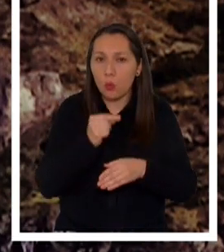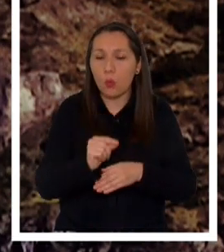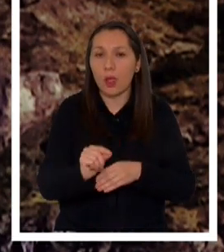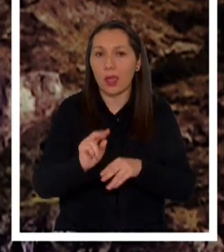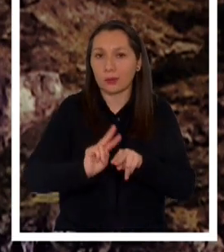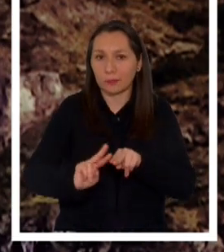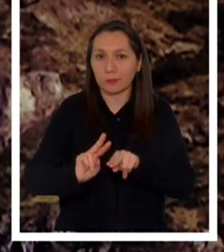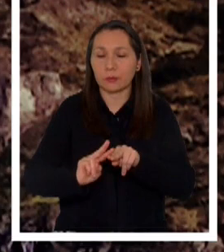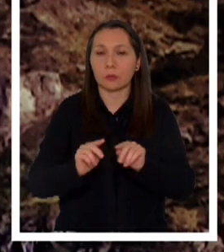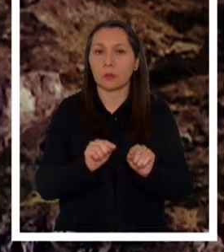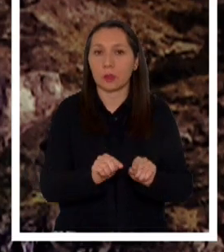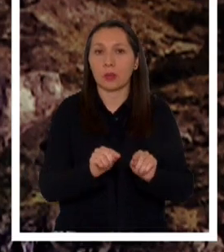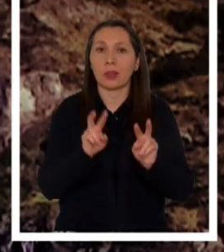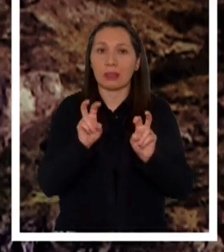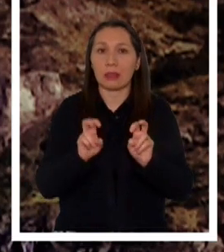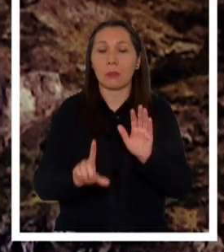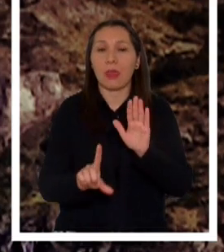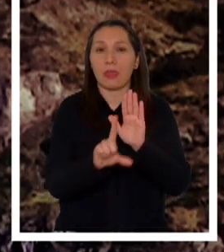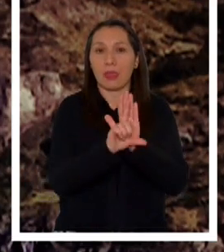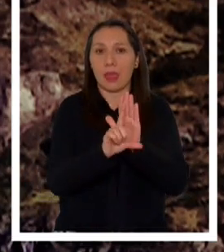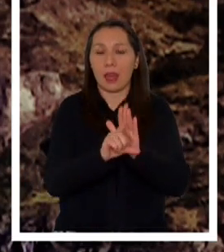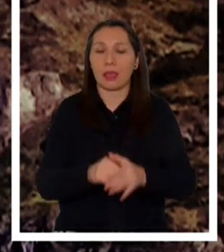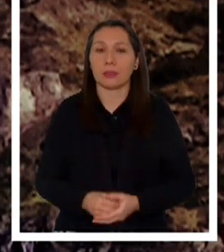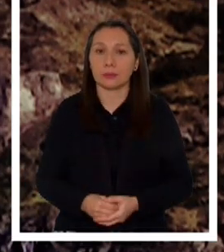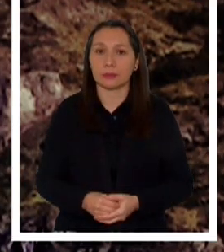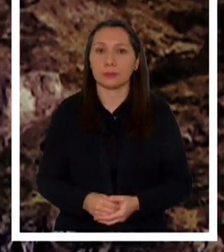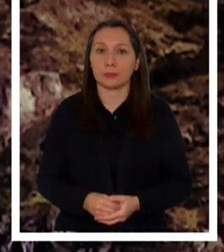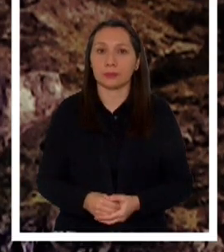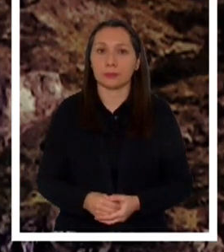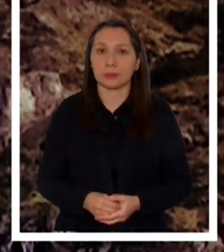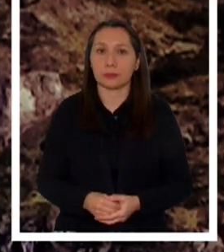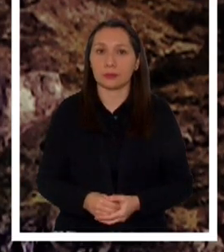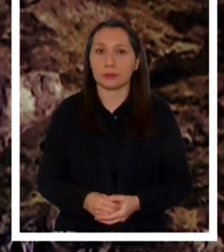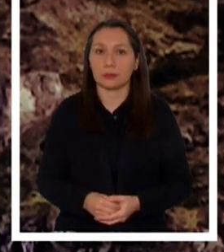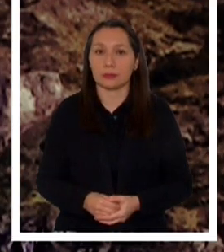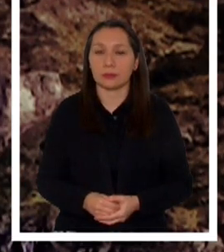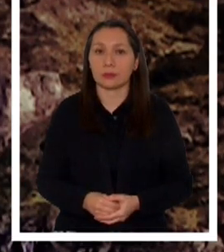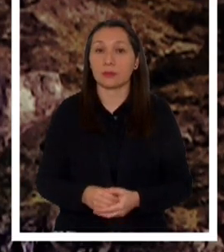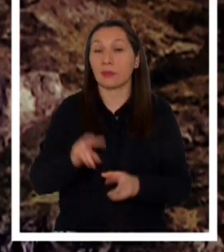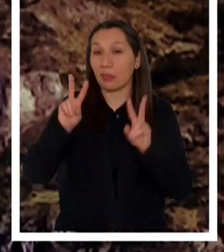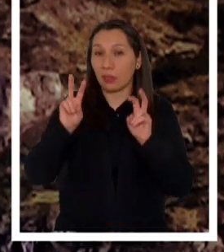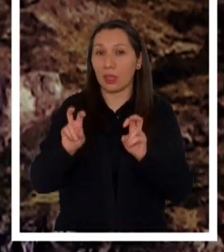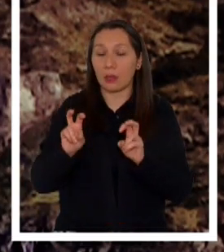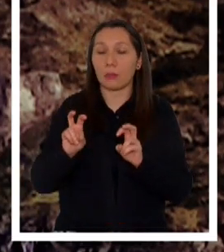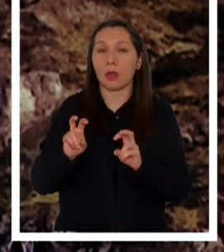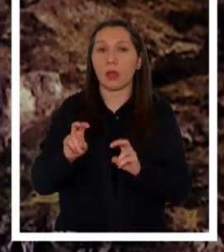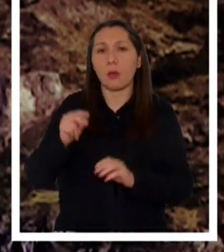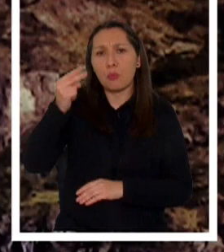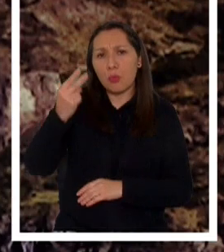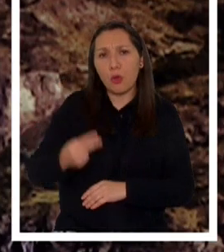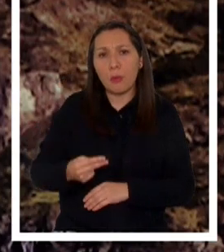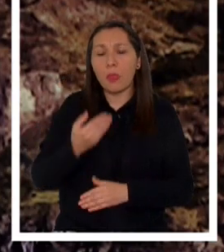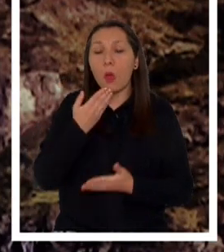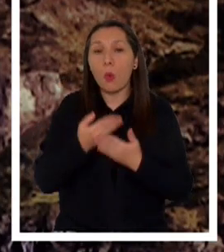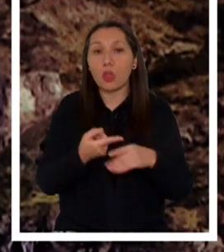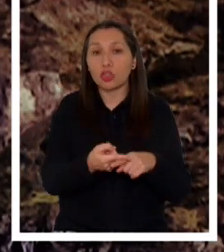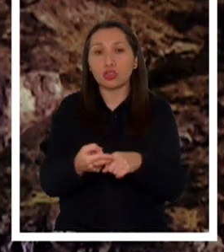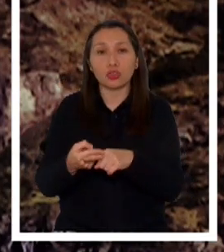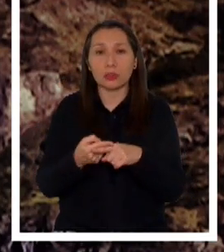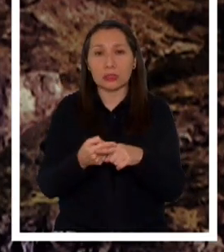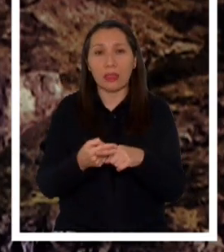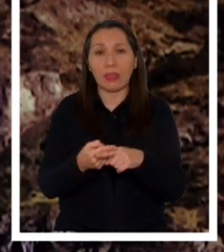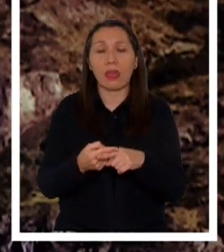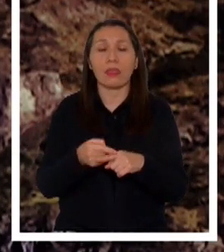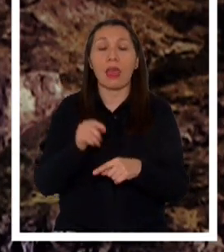en en materias de ley referente a la propiedad en las sociedades anónimas deportivas